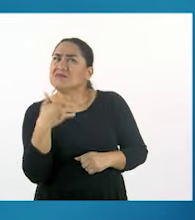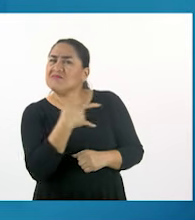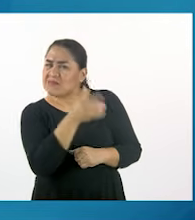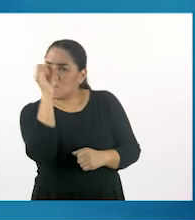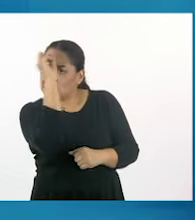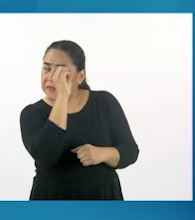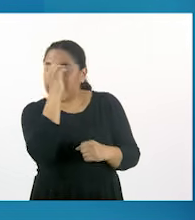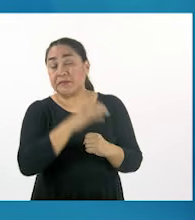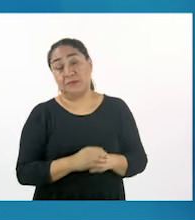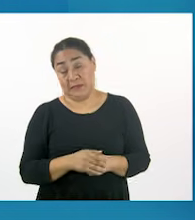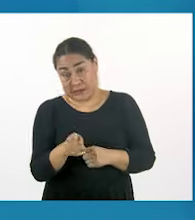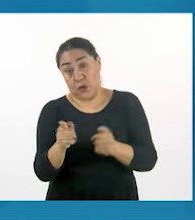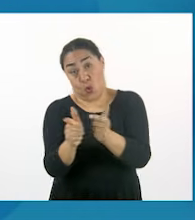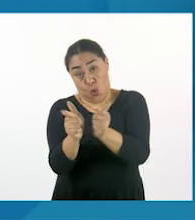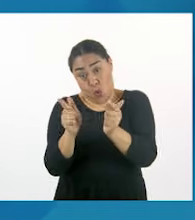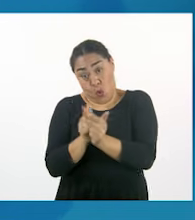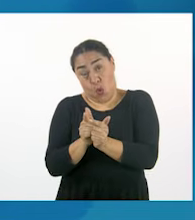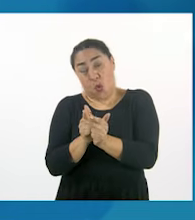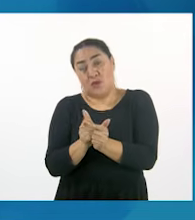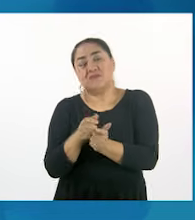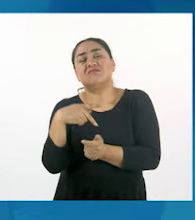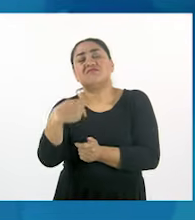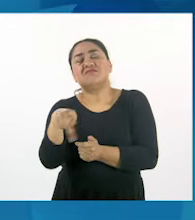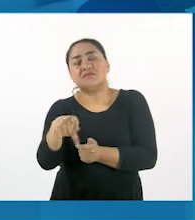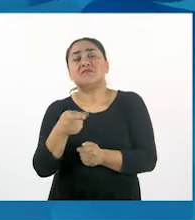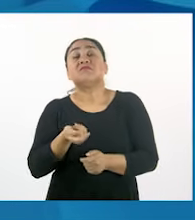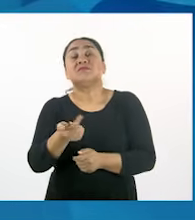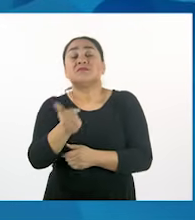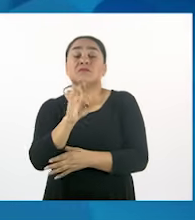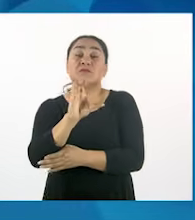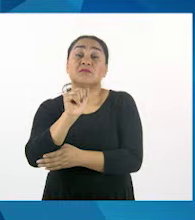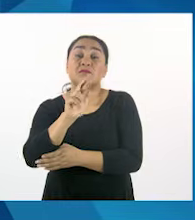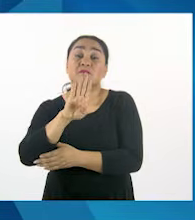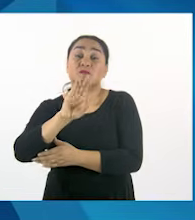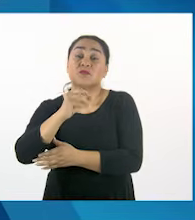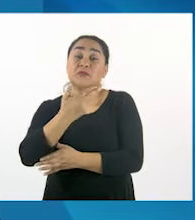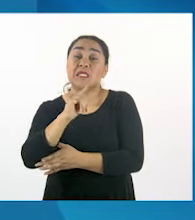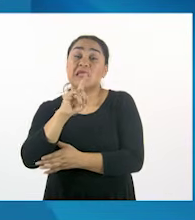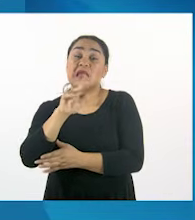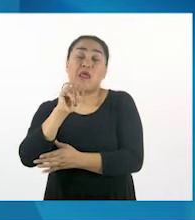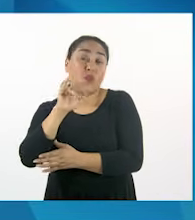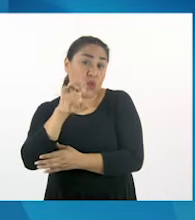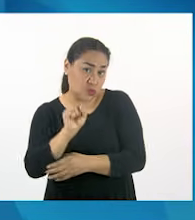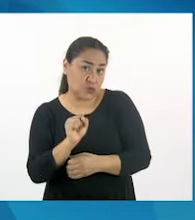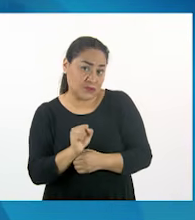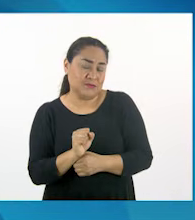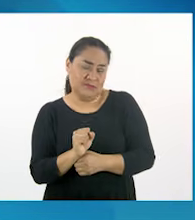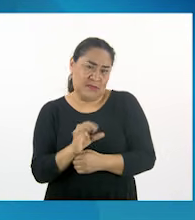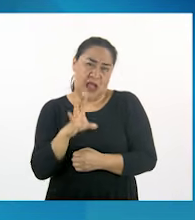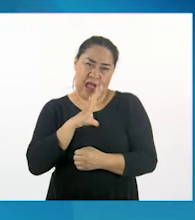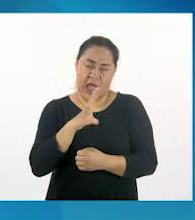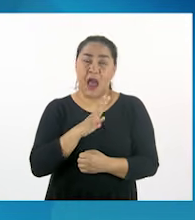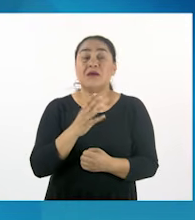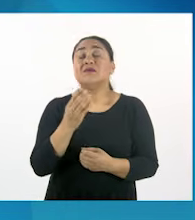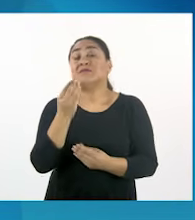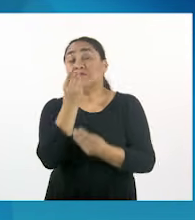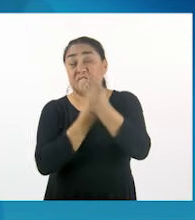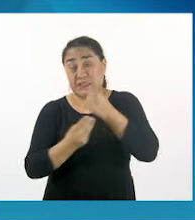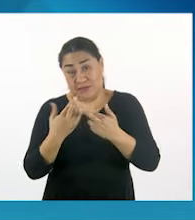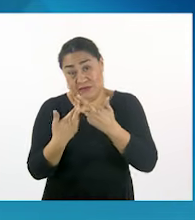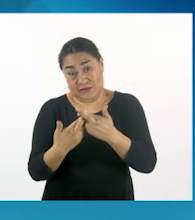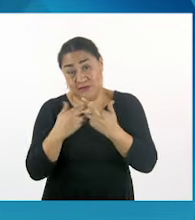Ese es el grupo de alimentos que se llama carbohidratos. Algunos de los alimentos ricos en